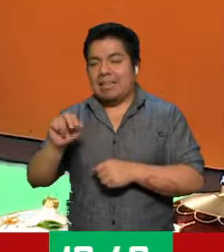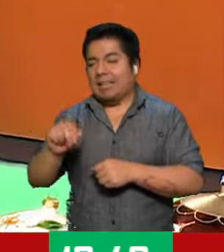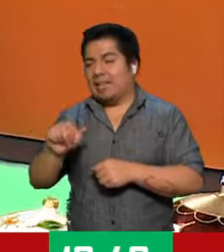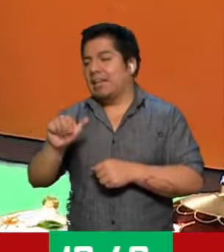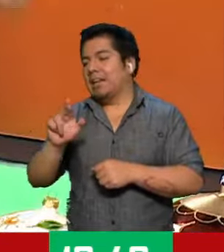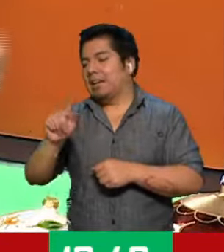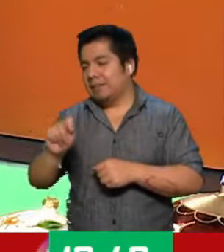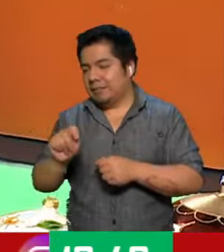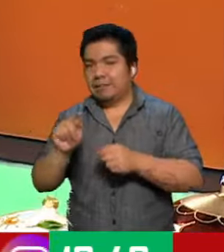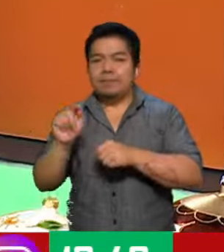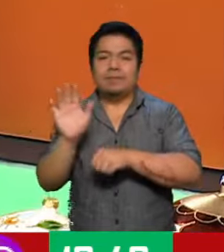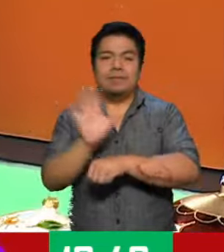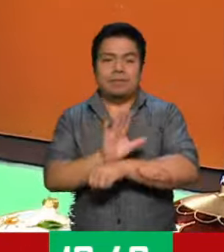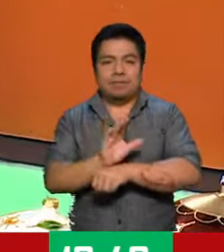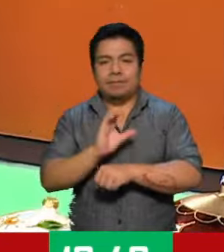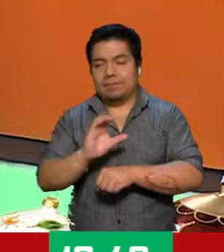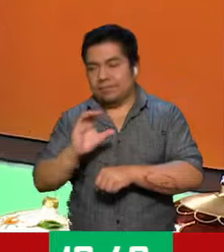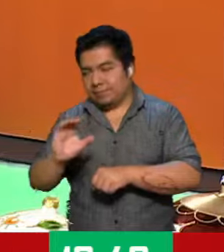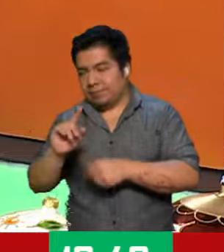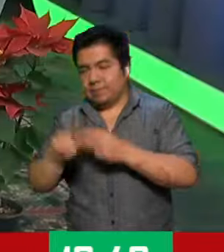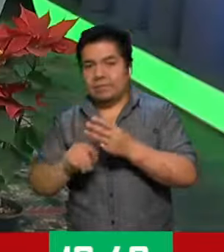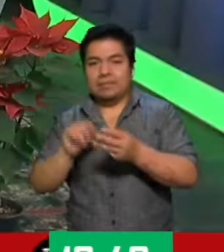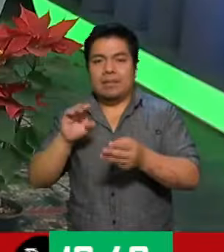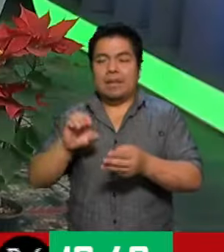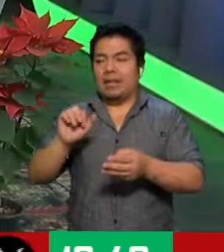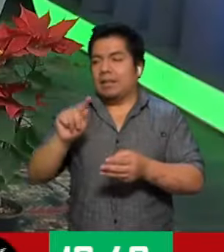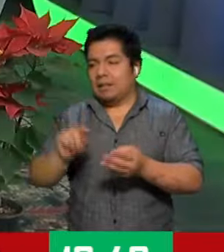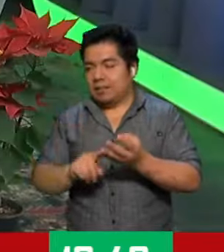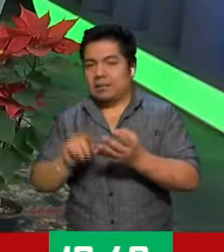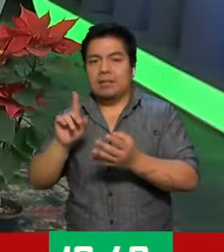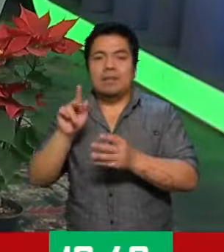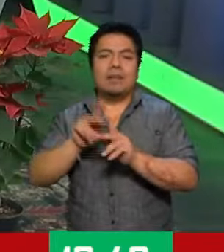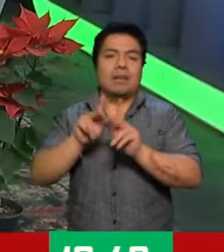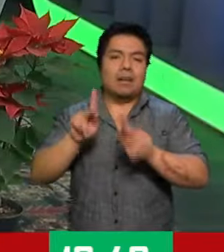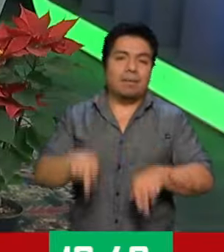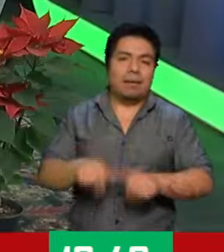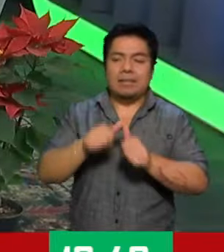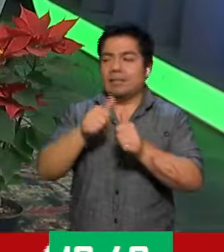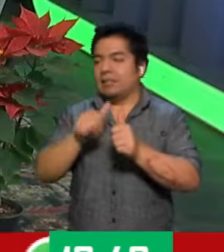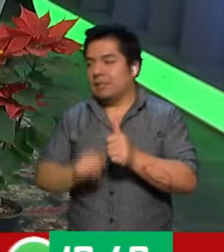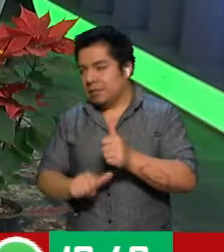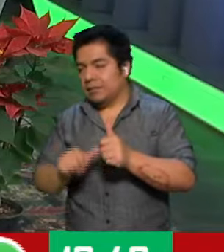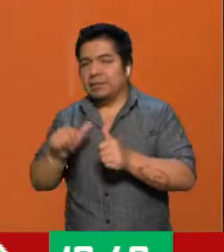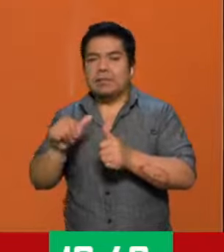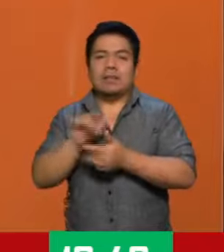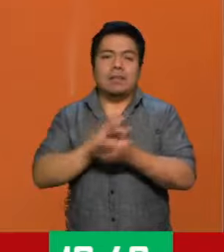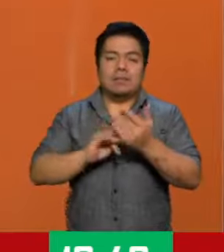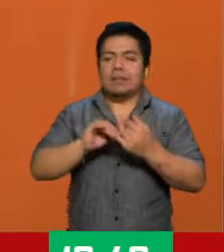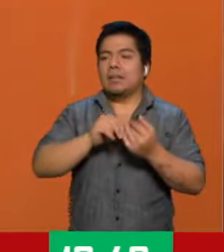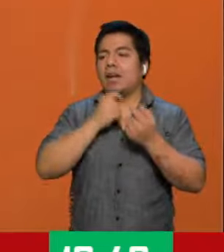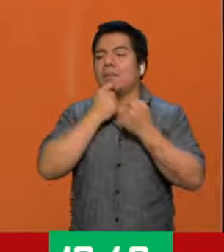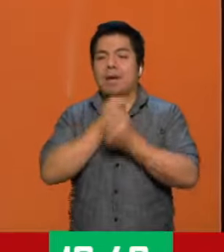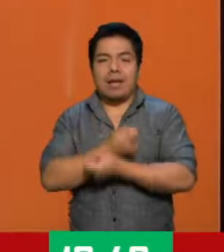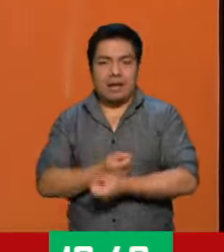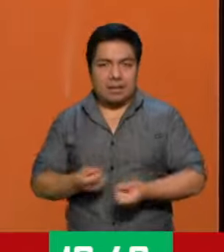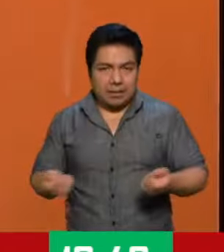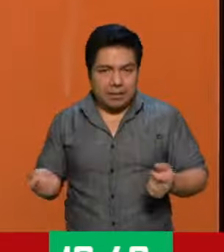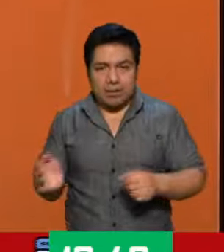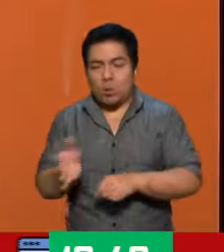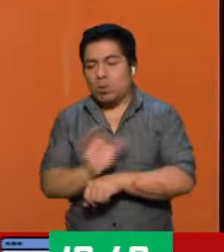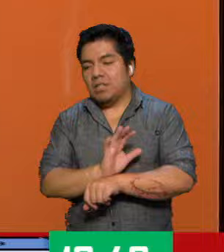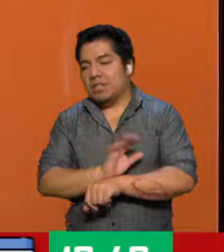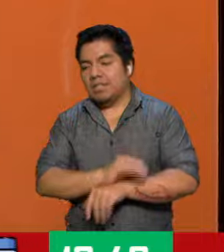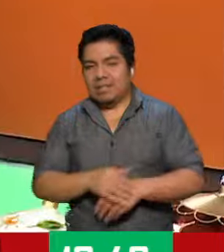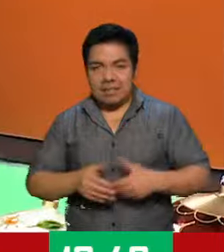Tenemos Cineteca, CCC, en la ENAT, en la Plaza de las Artes del CENART. Va a haber desde cabaret para infancias, cine